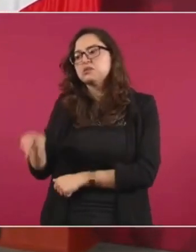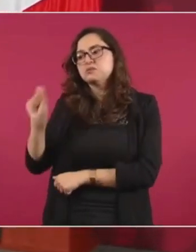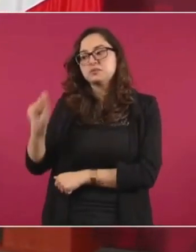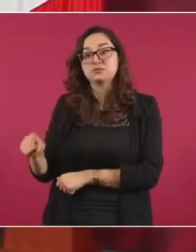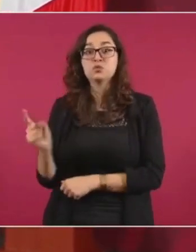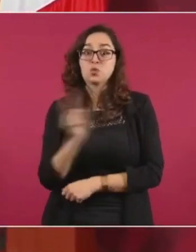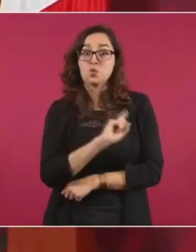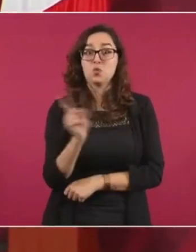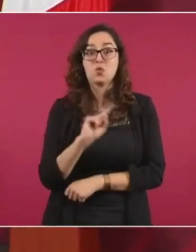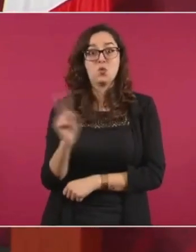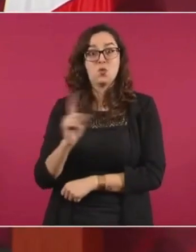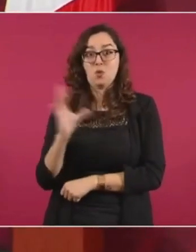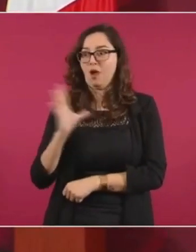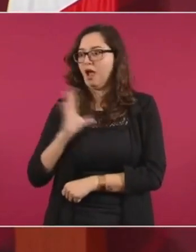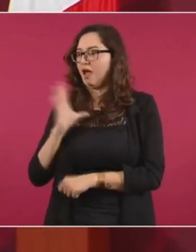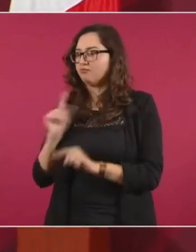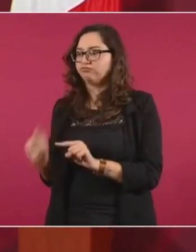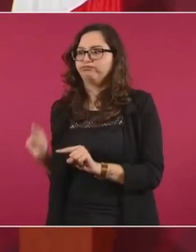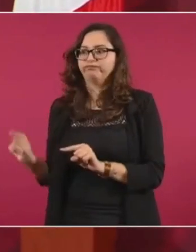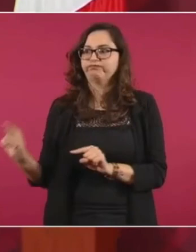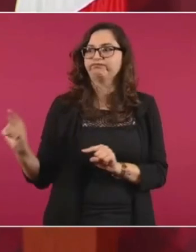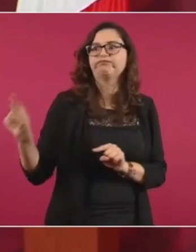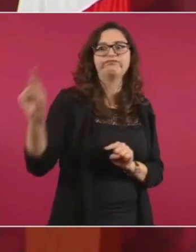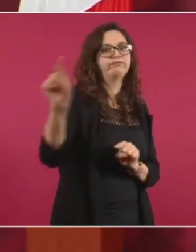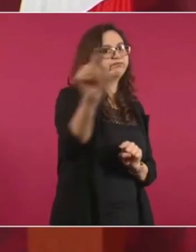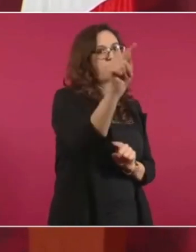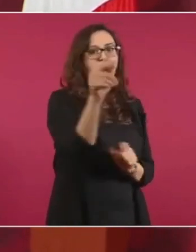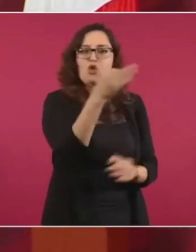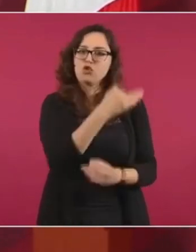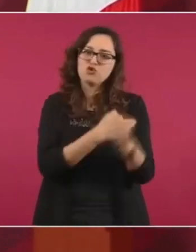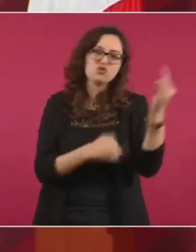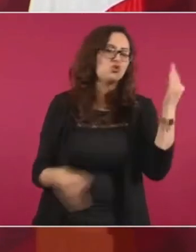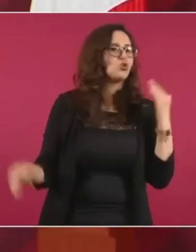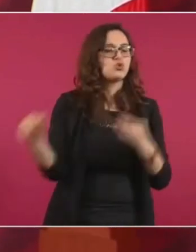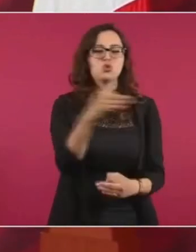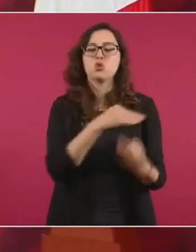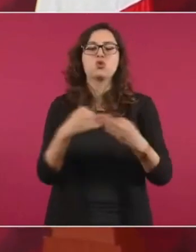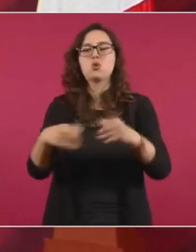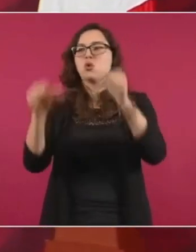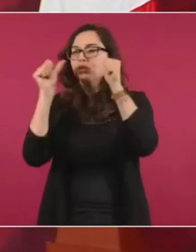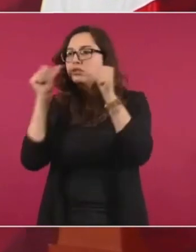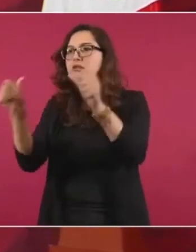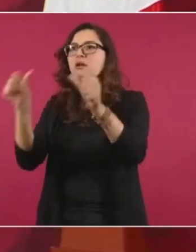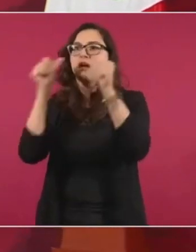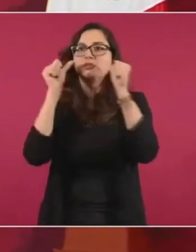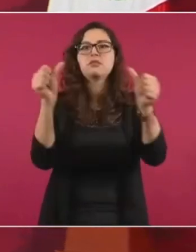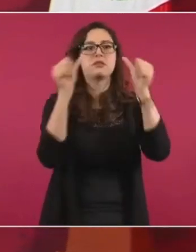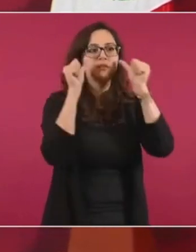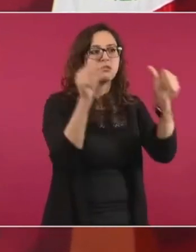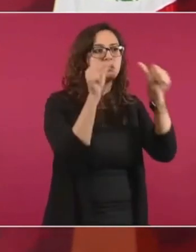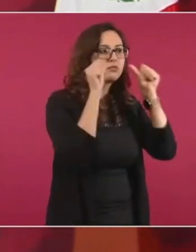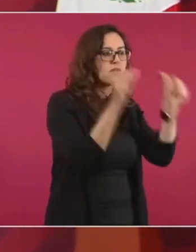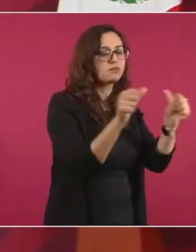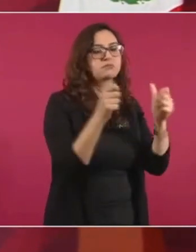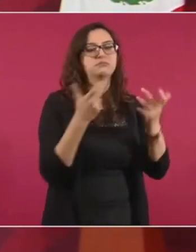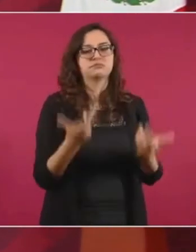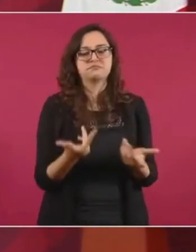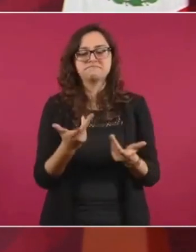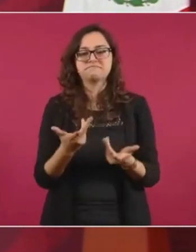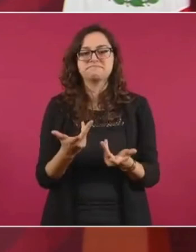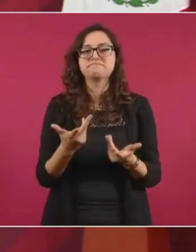todos, atendiendo las necesidades de la gente,